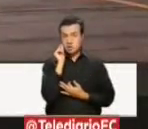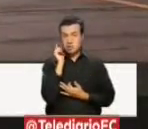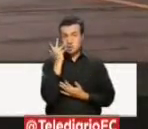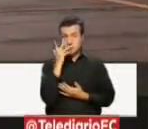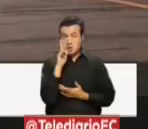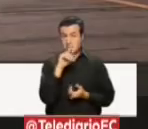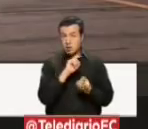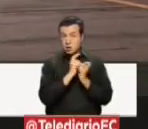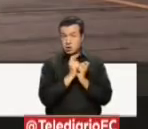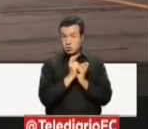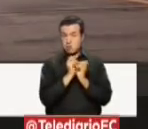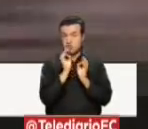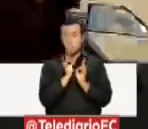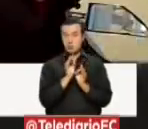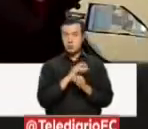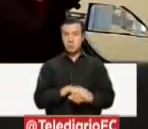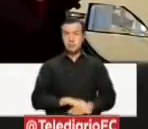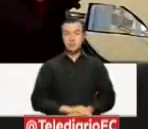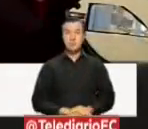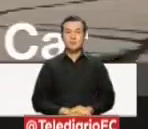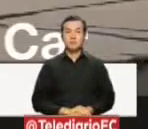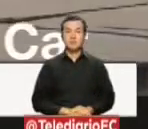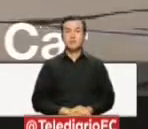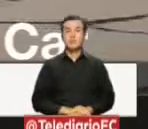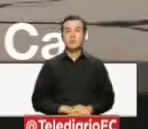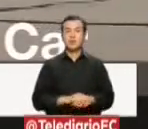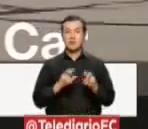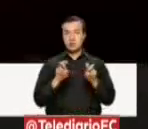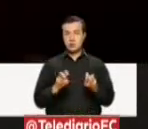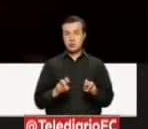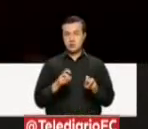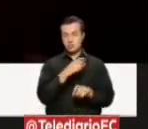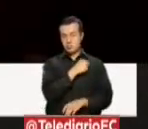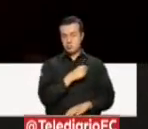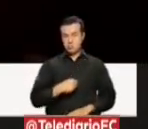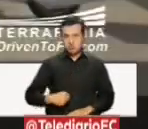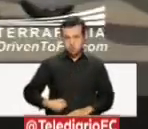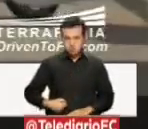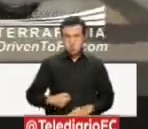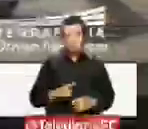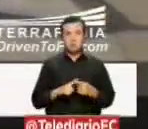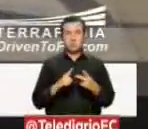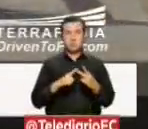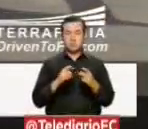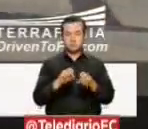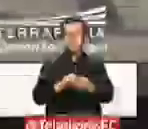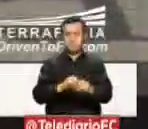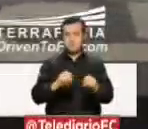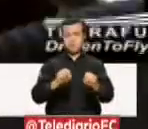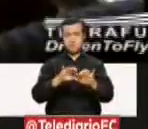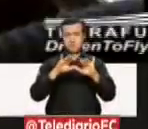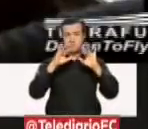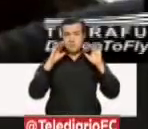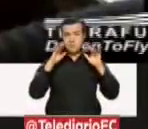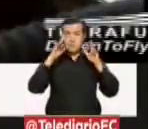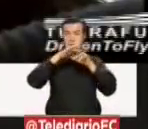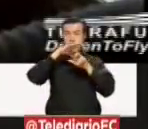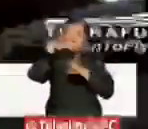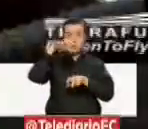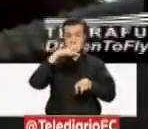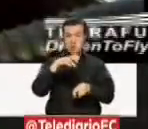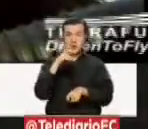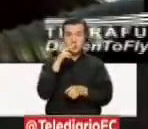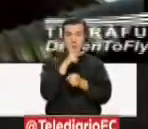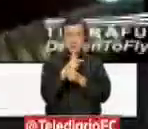minutos. El vehículo tiene asientos con cinturones de seguridad, airbags, paracaídas y varias cámaras